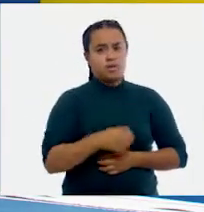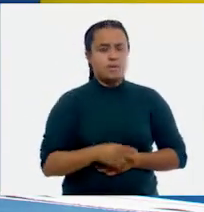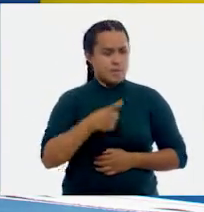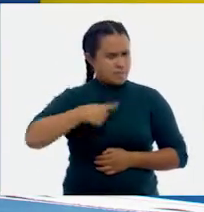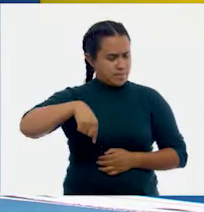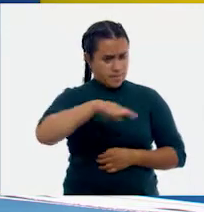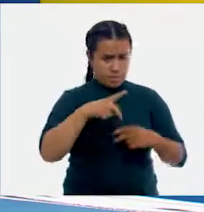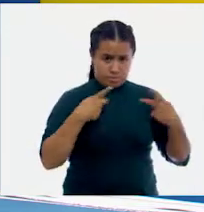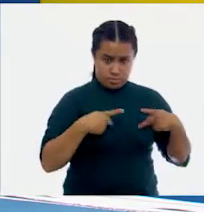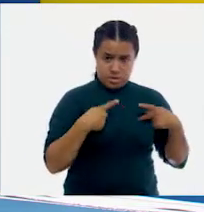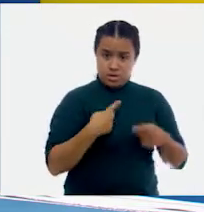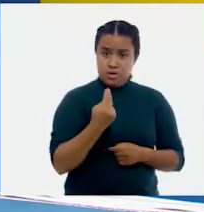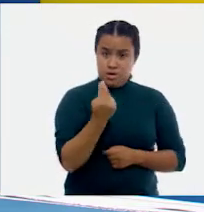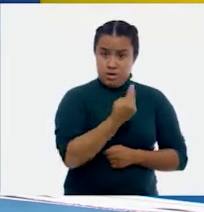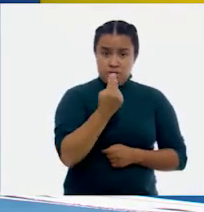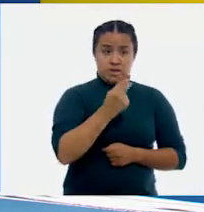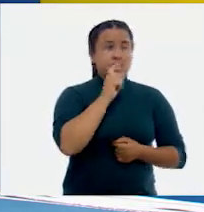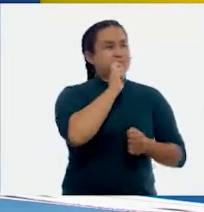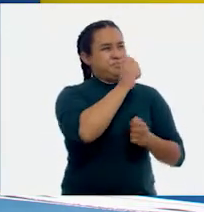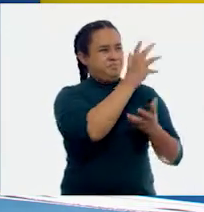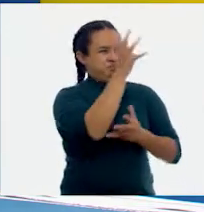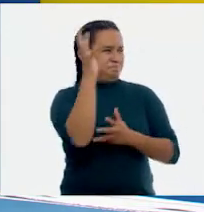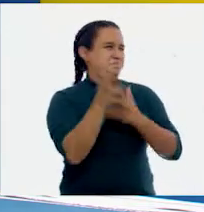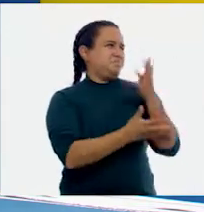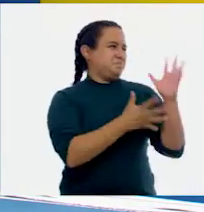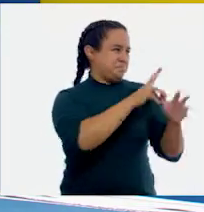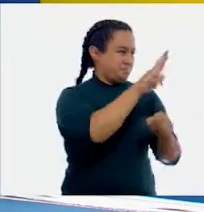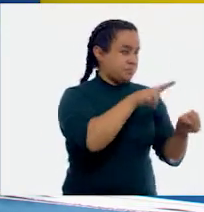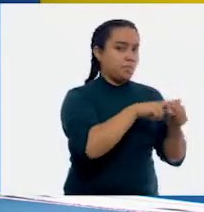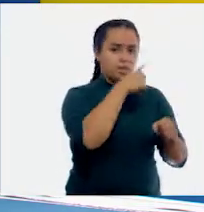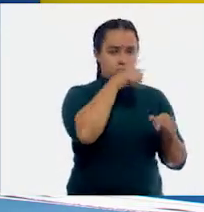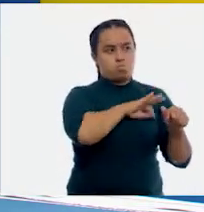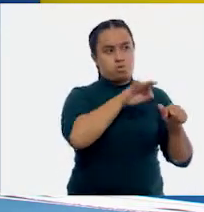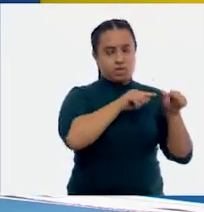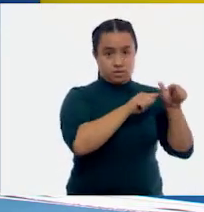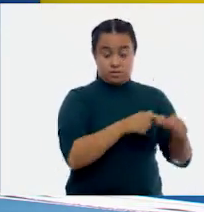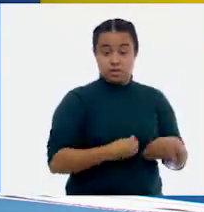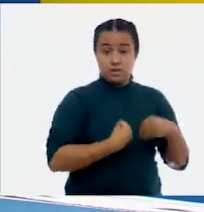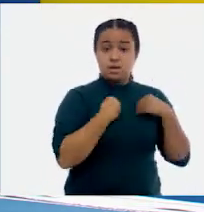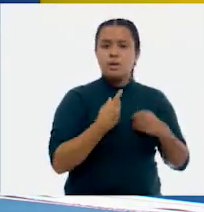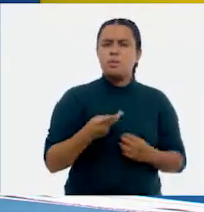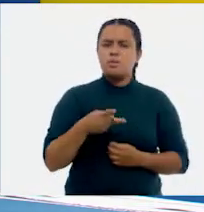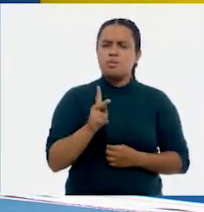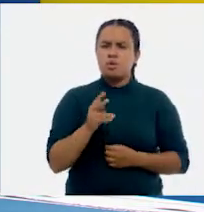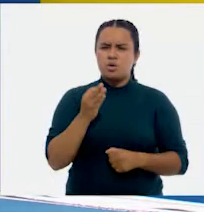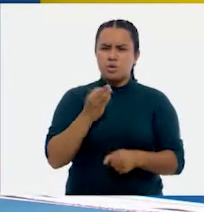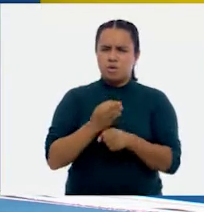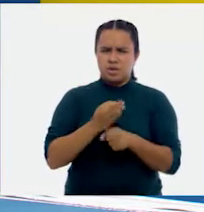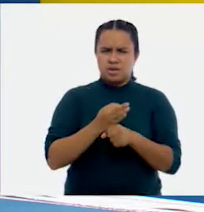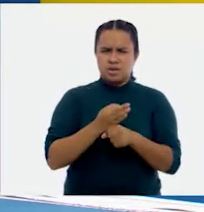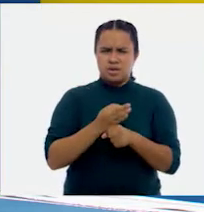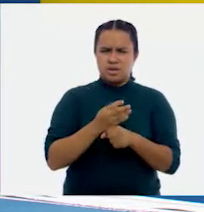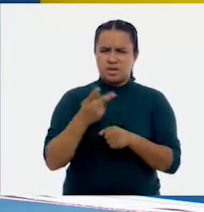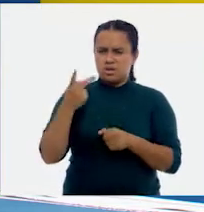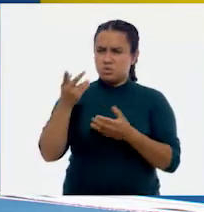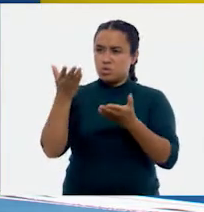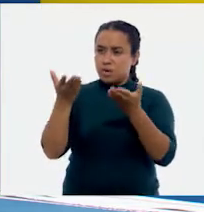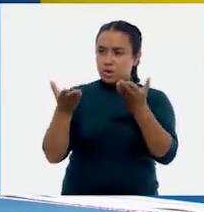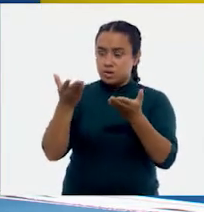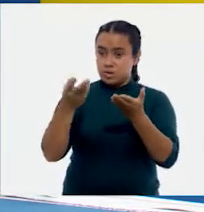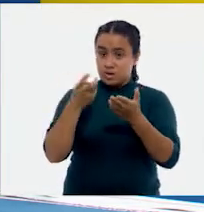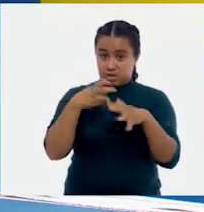seres humanos necesitamos la naturaleza para poder sobrevivir. Pero con esto, ¿estamos alterando el equilibrio de los